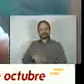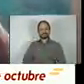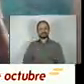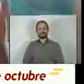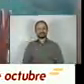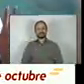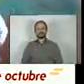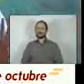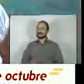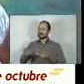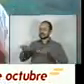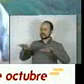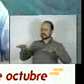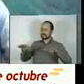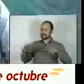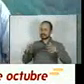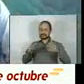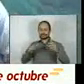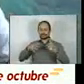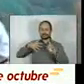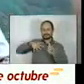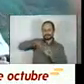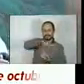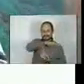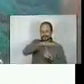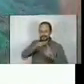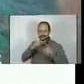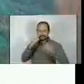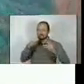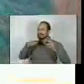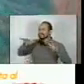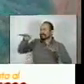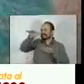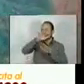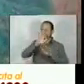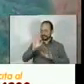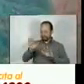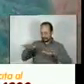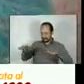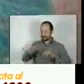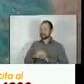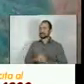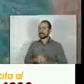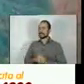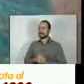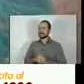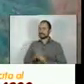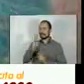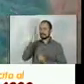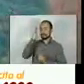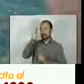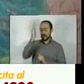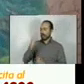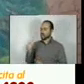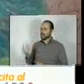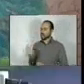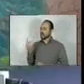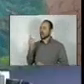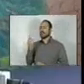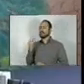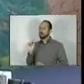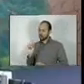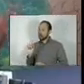¿Cómo parece ser el contexto que se va a ir configurando? Vamos a tener quizás pocos huracanes, algunos muy